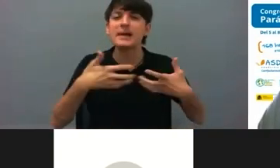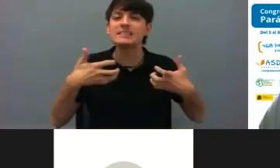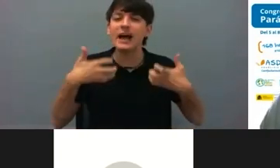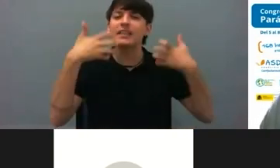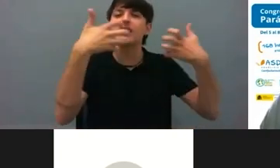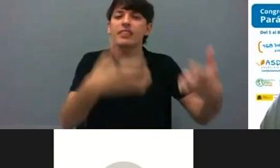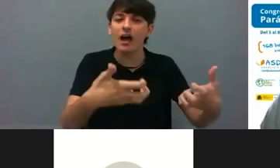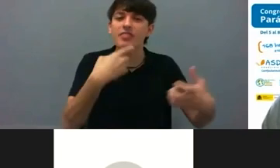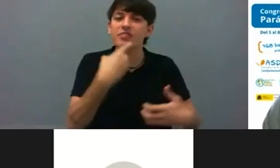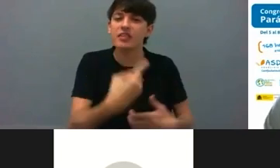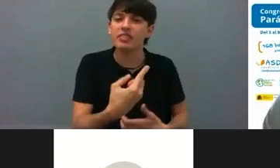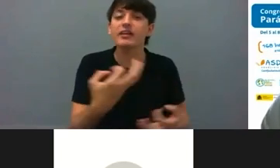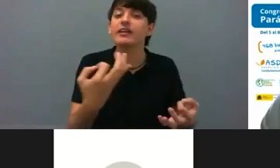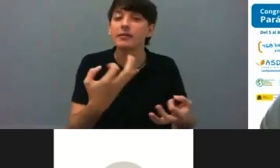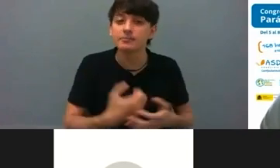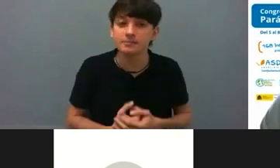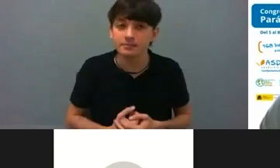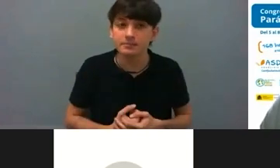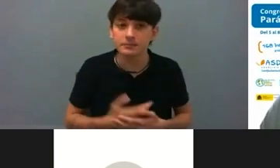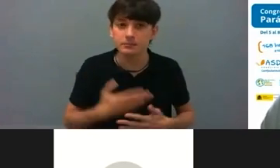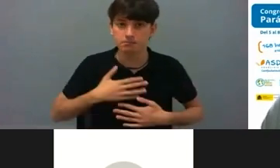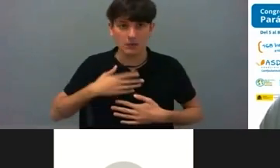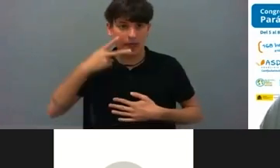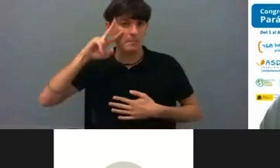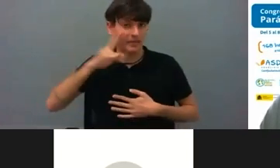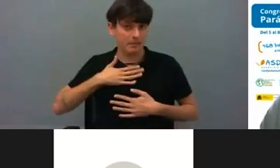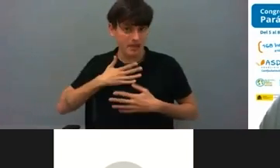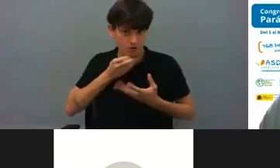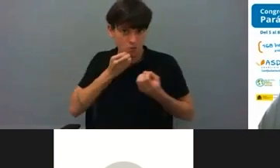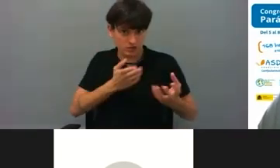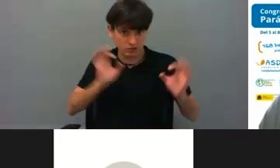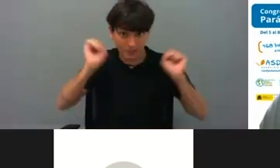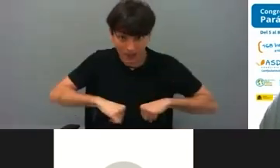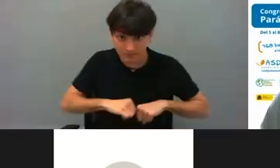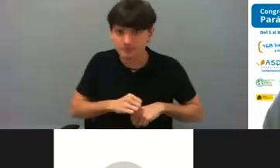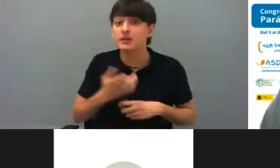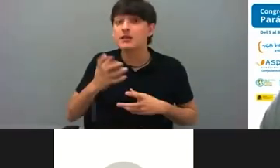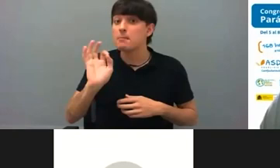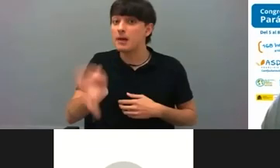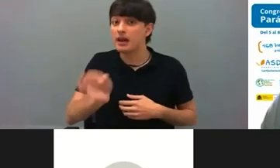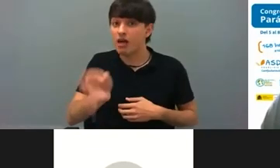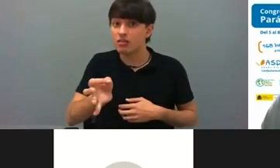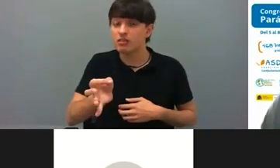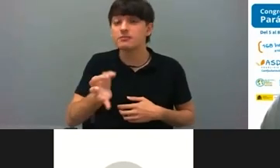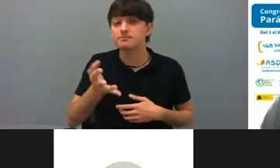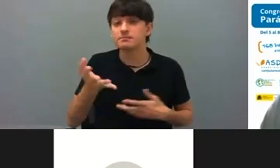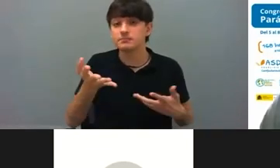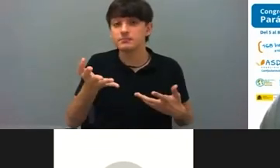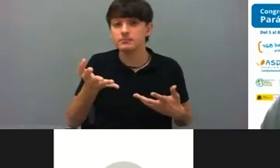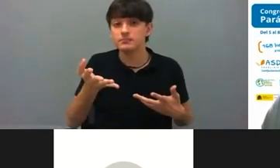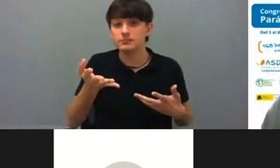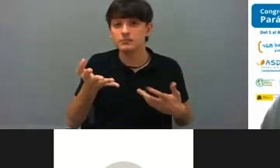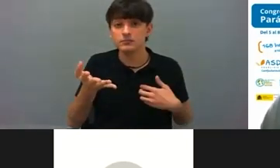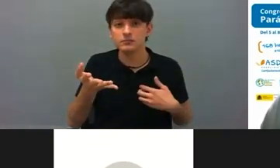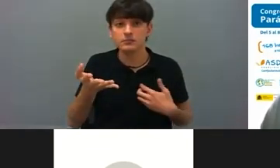Bien, yo voy a hablar de mi propia experiencia, ¿vale? Pero sí que es cierto que, los que somos